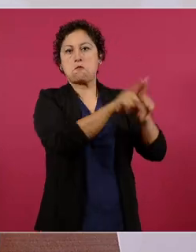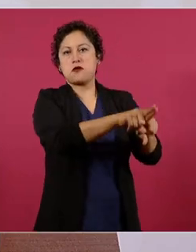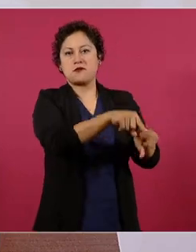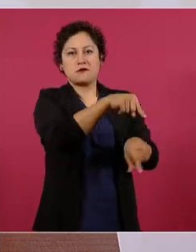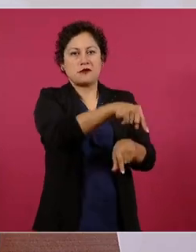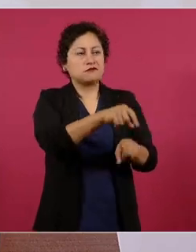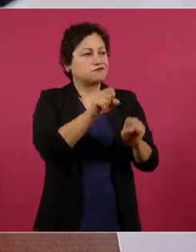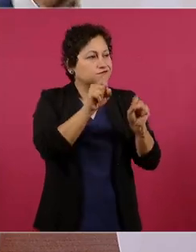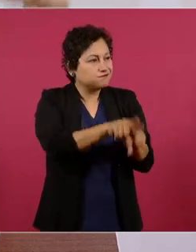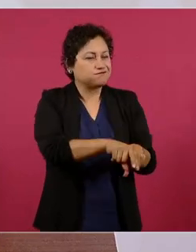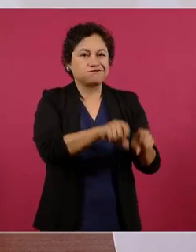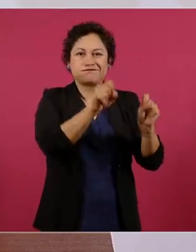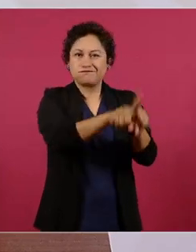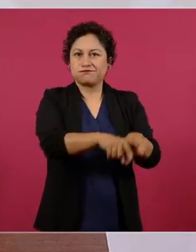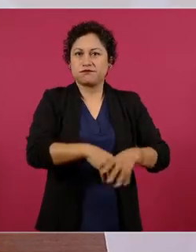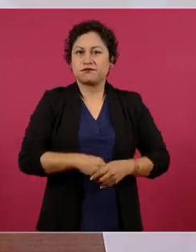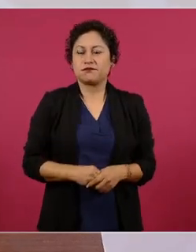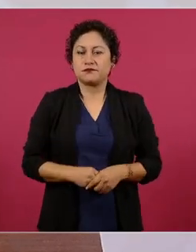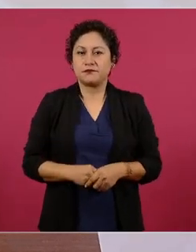Pero lo dice,